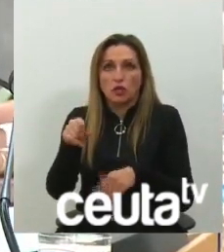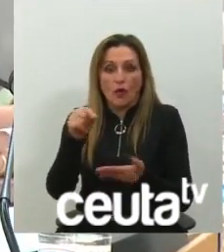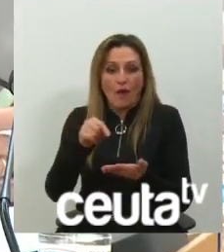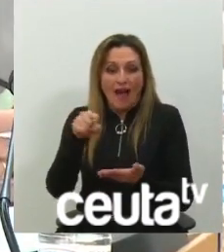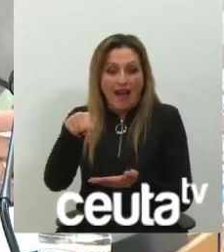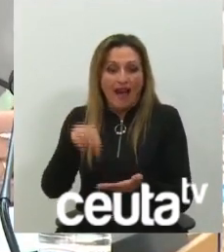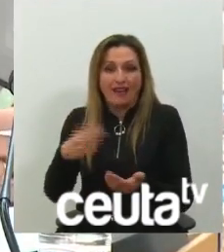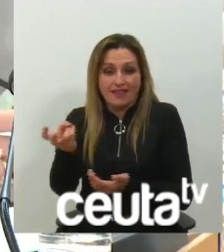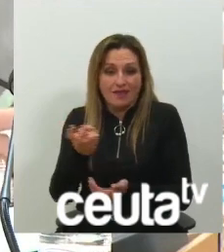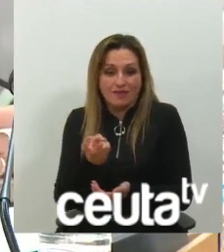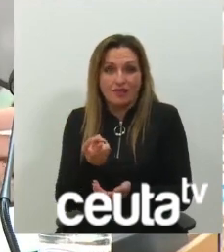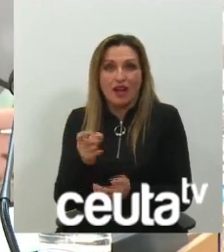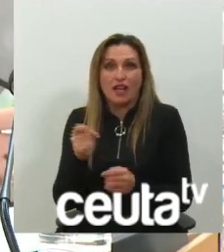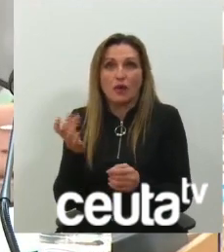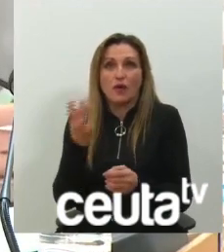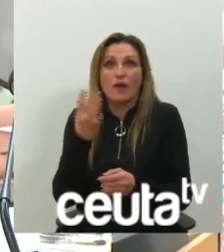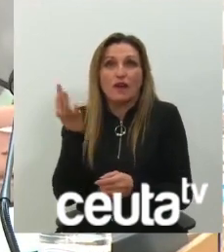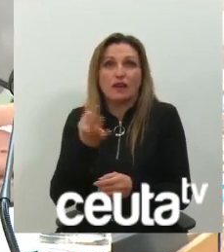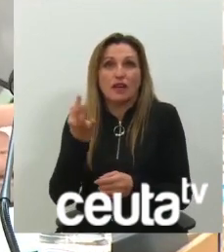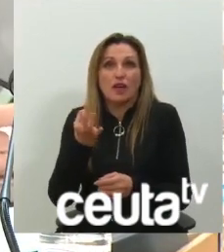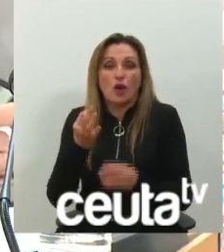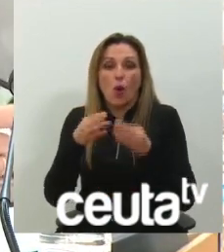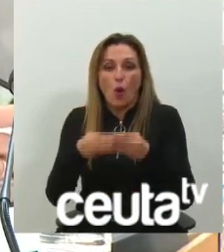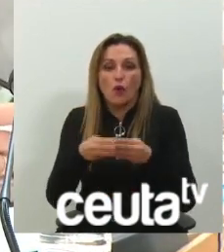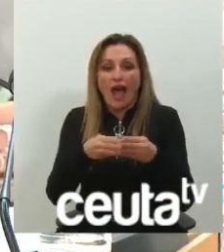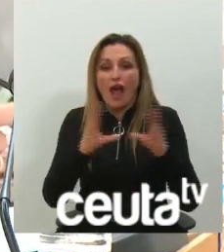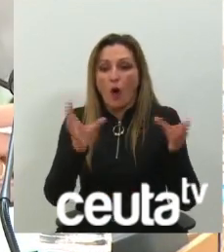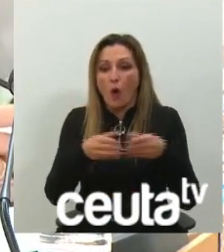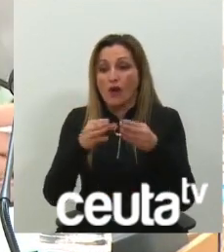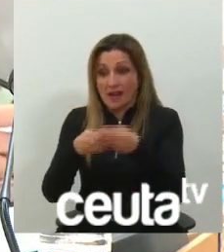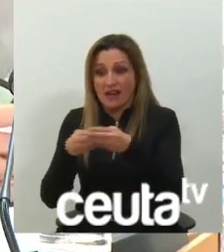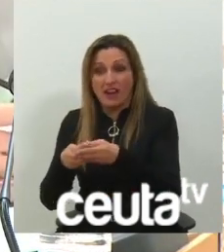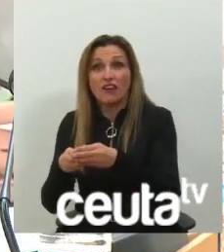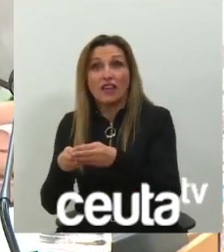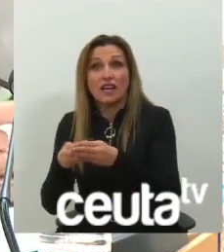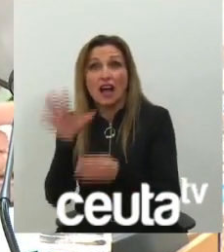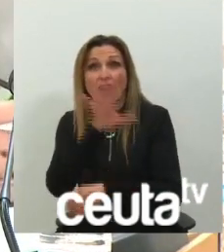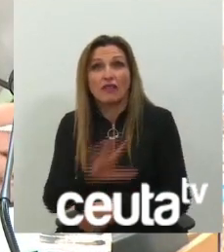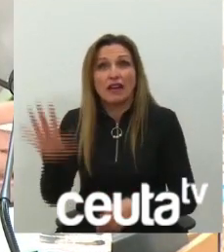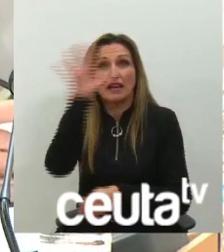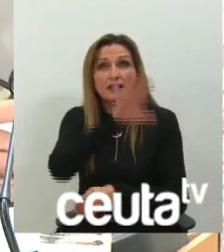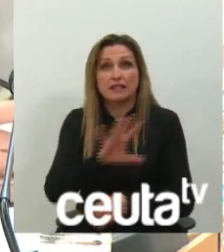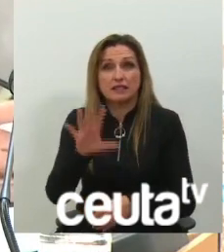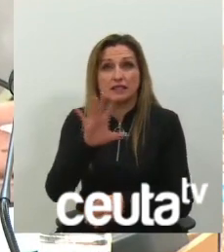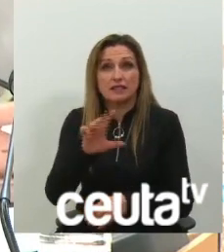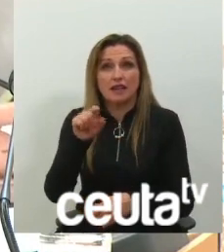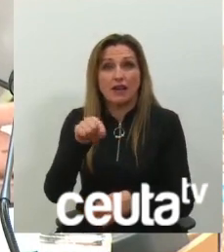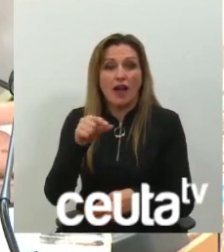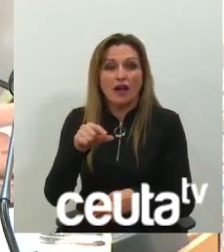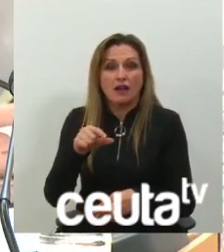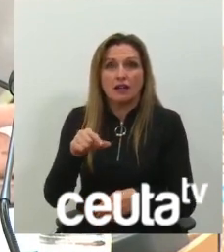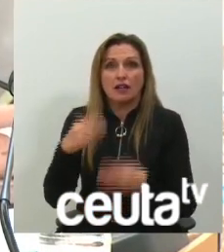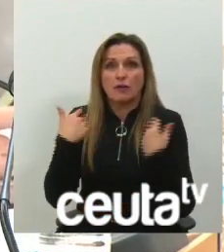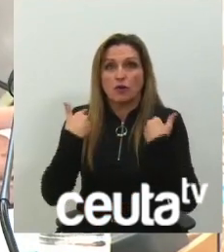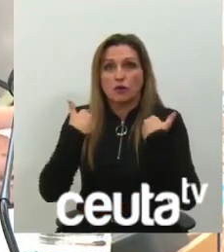que dice la propuesta una naviera del estado una naviera que asumida el estrecho totalmente por estado todo el sistema de